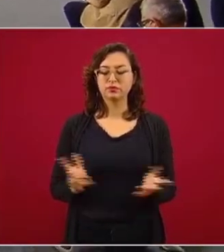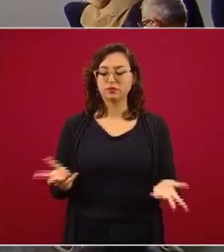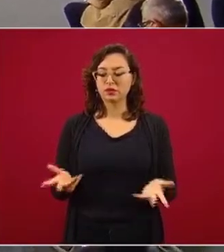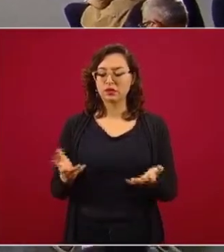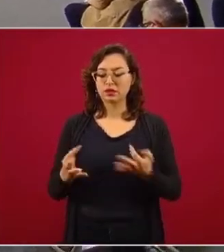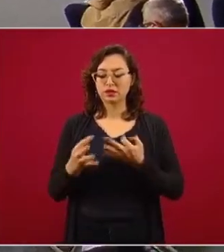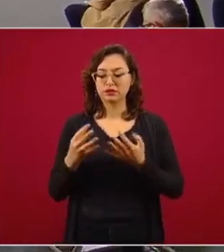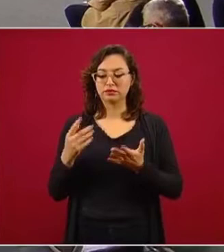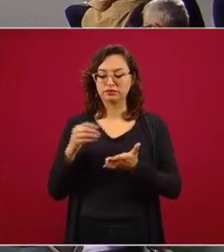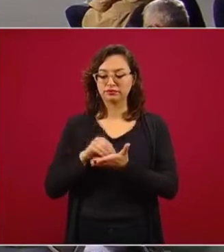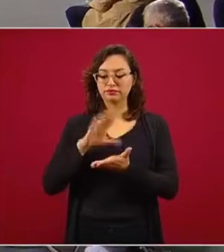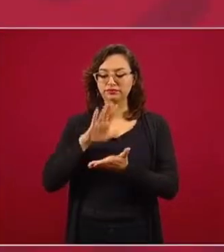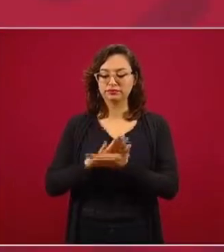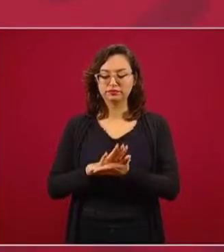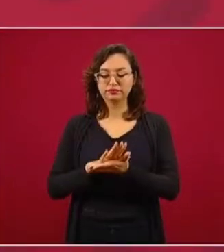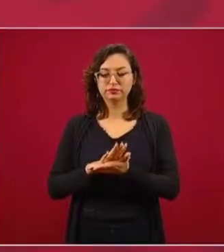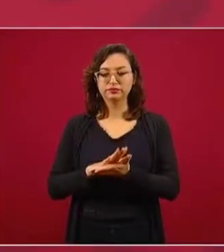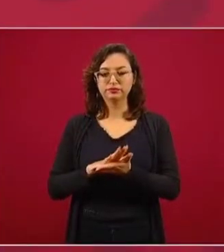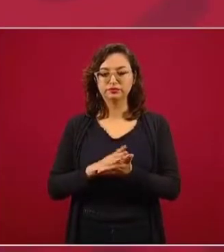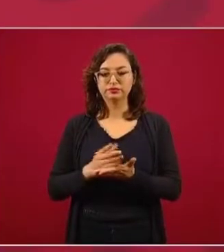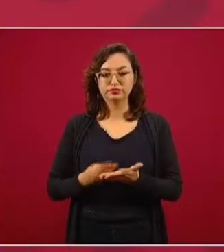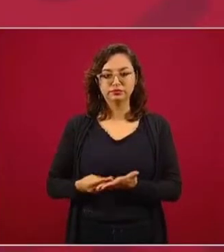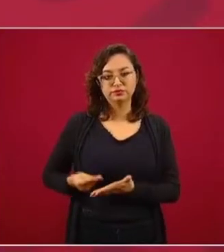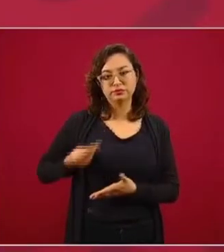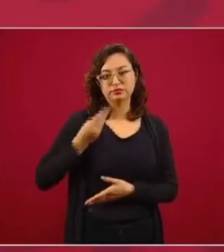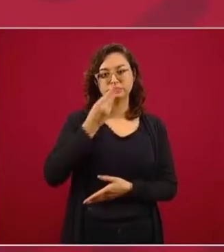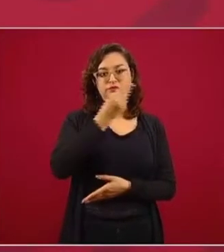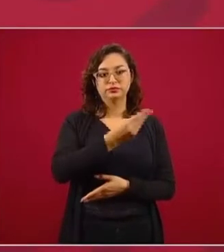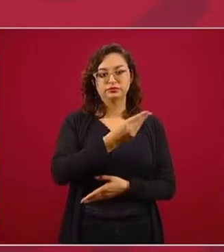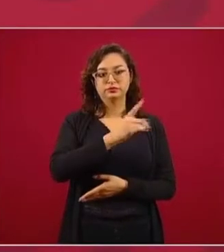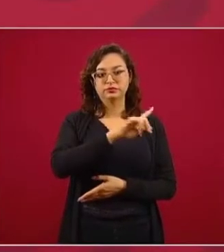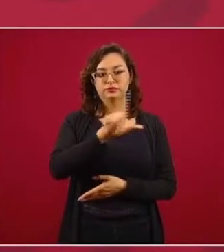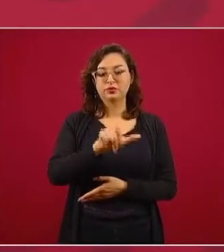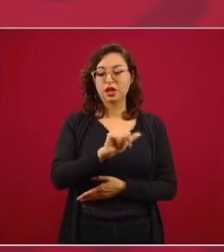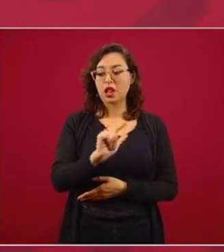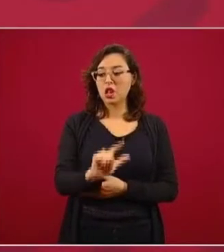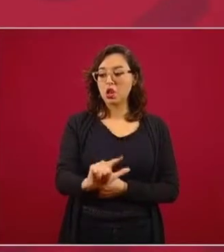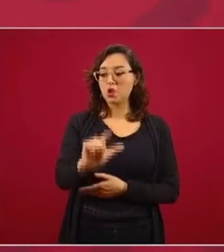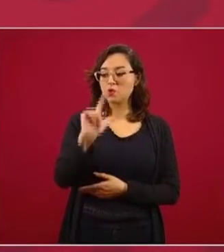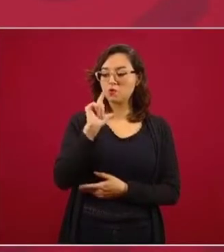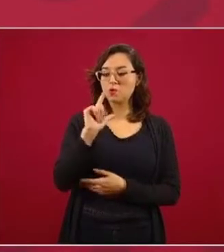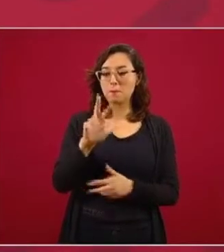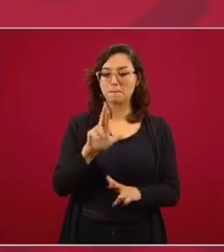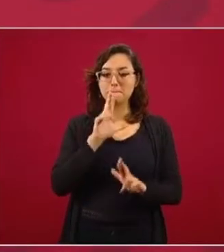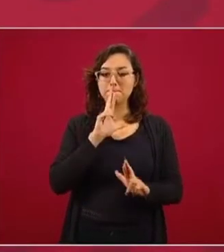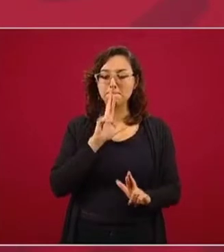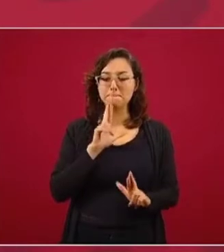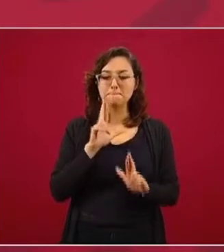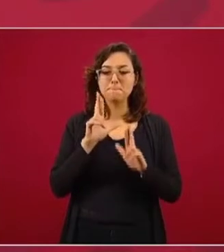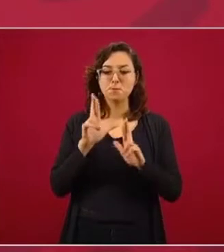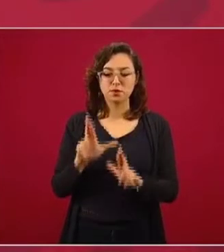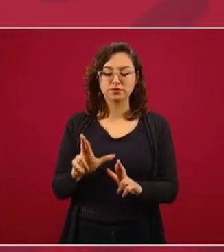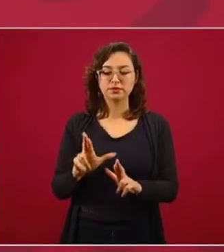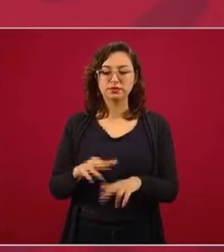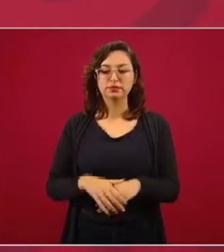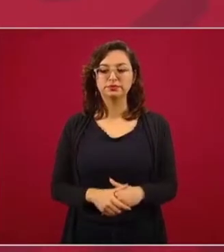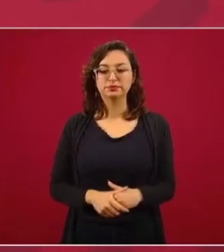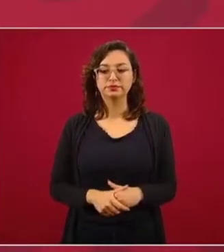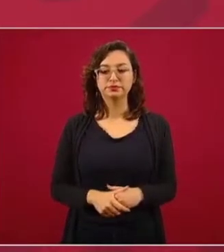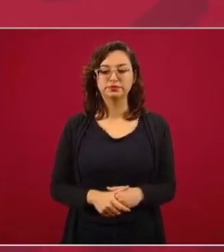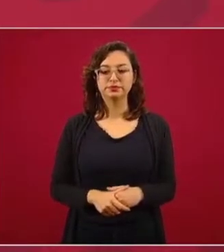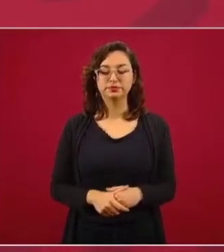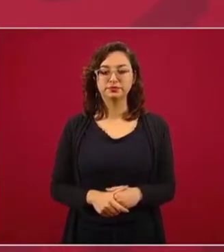Furioso. Afirma el canciller Marcelo Ebrard que la oficina del fiscal general de Estados Unidos va a dar todos los datos que sean necesarios para